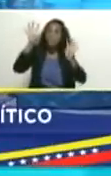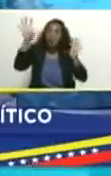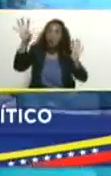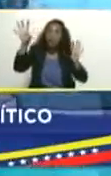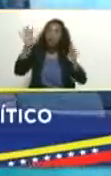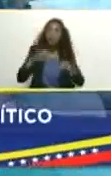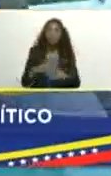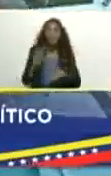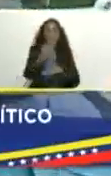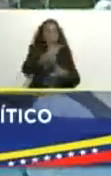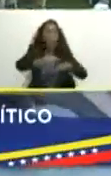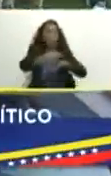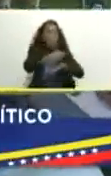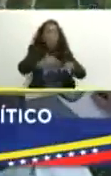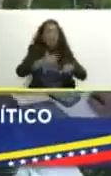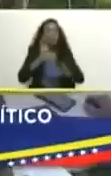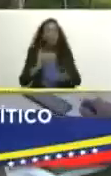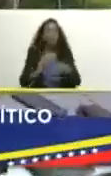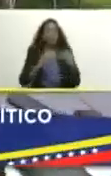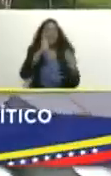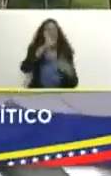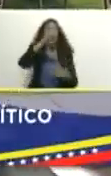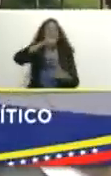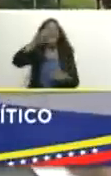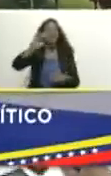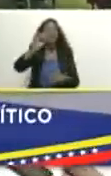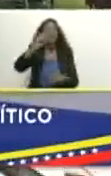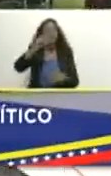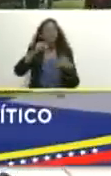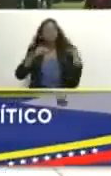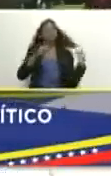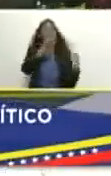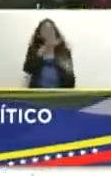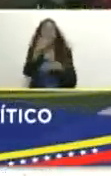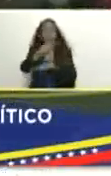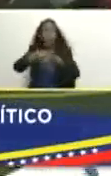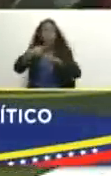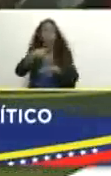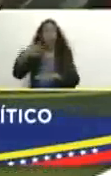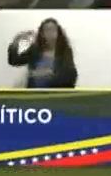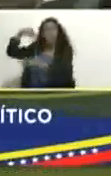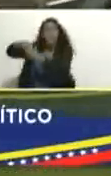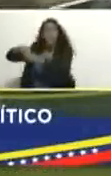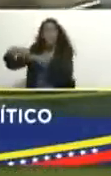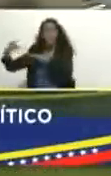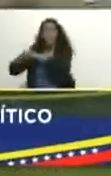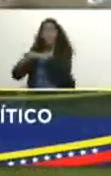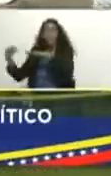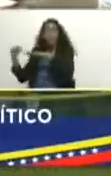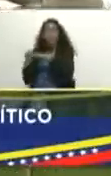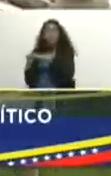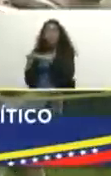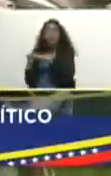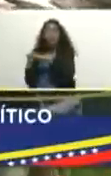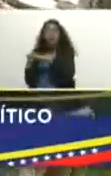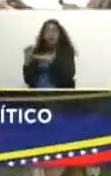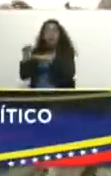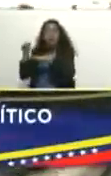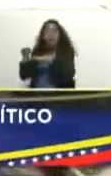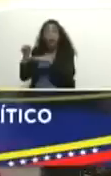pero el gobierno de la ExxonMobil y del Comando Sur, que gobierna en Guyana,